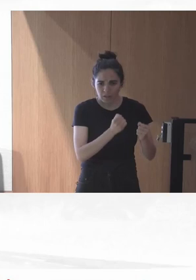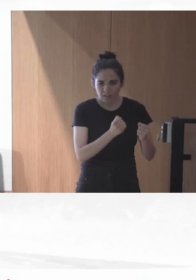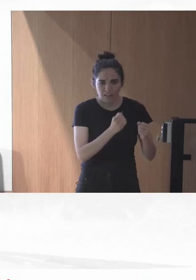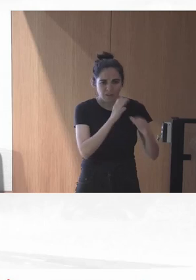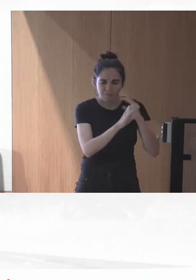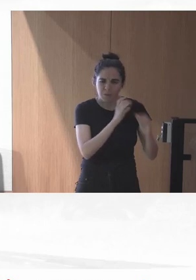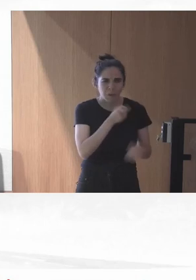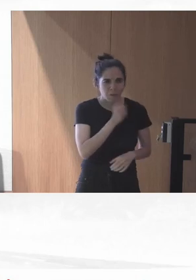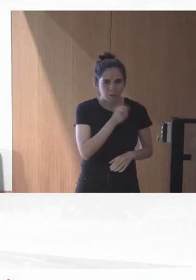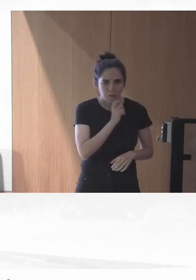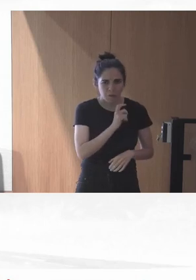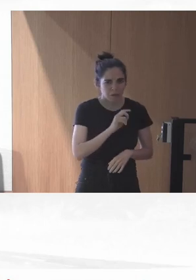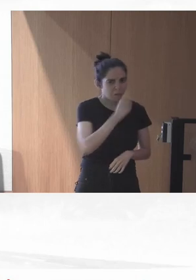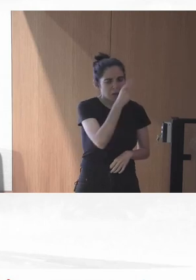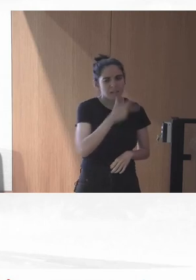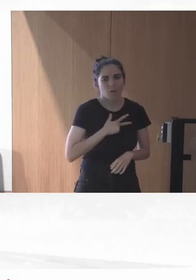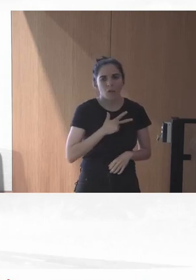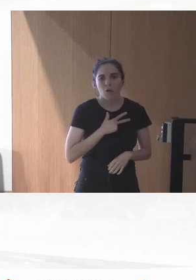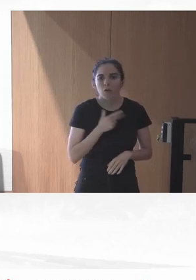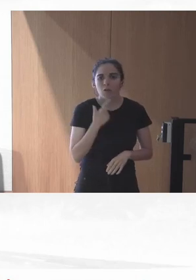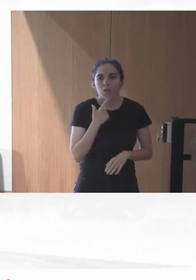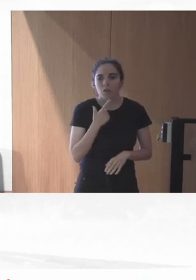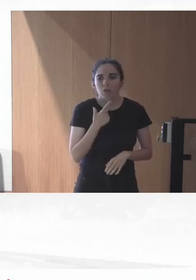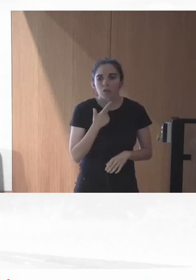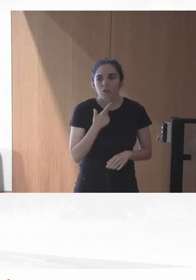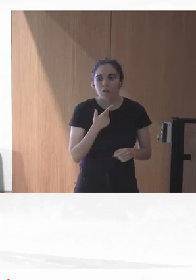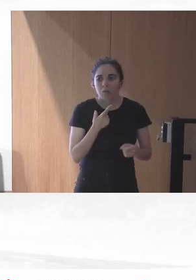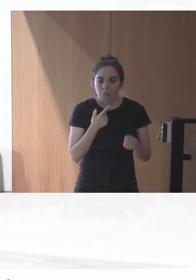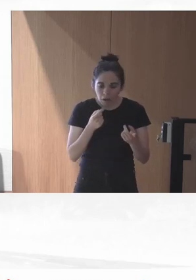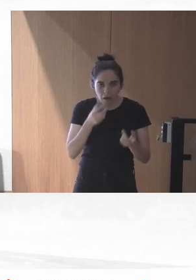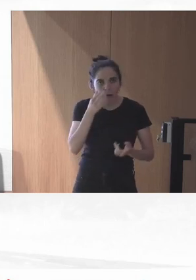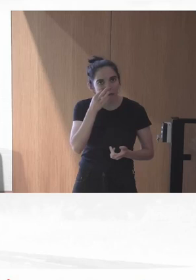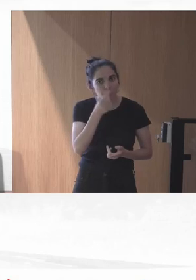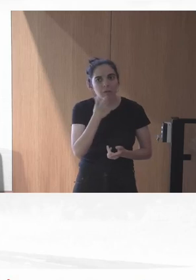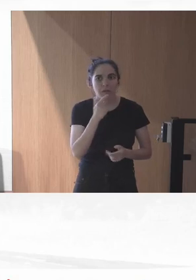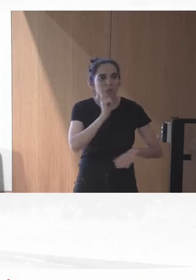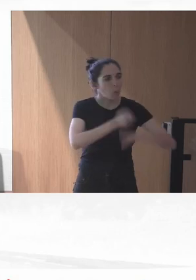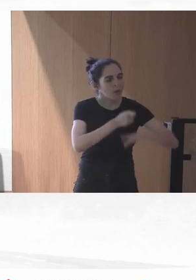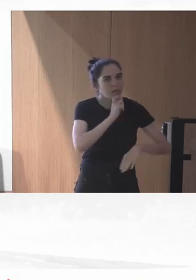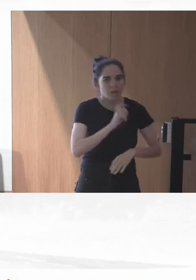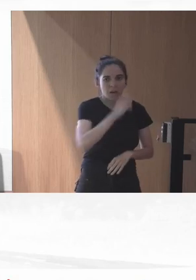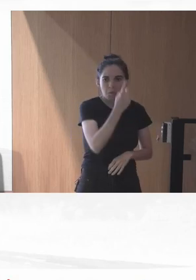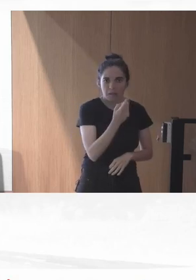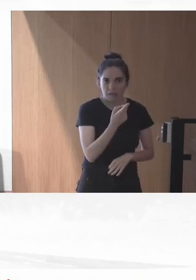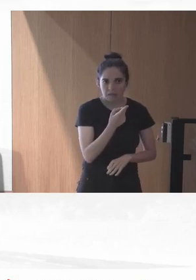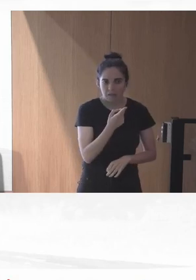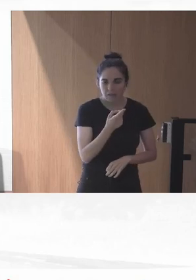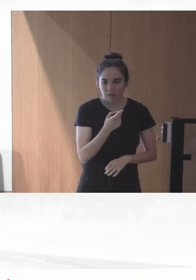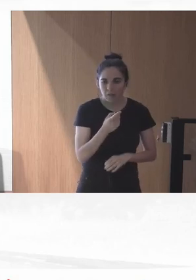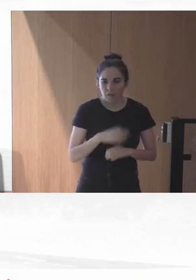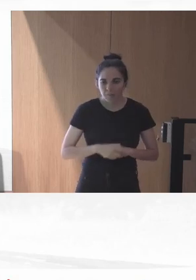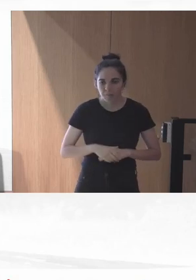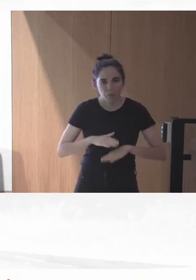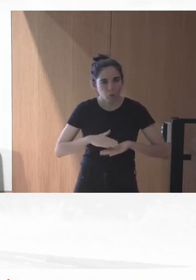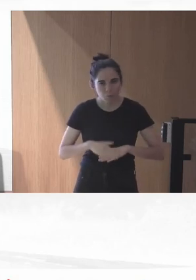qué los abogados no los has nombrado y en este caso era con los jueces con los que más te costaba hablar? ¿Por qué? Pues